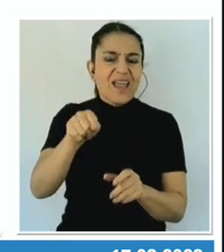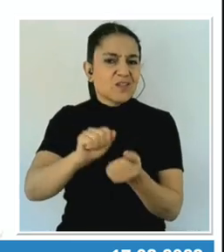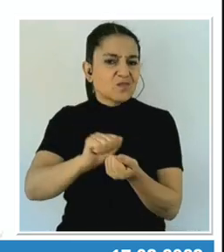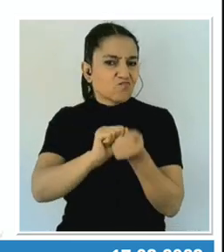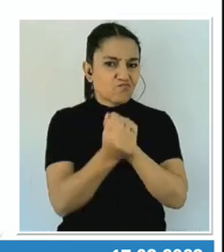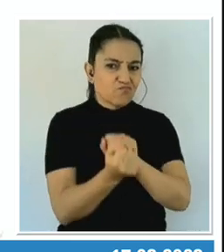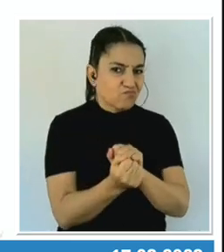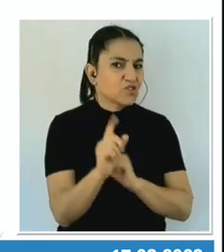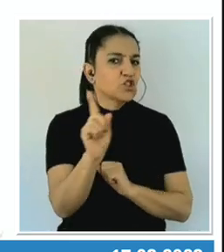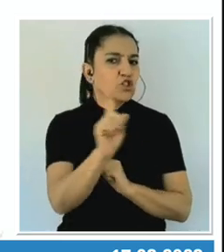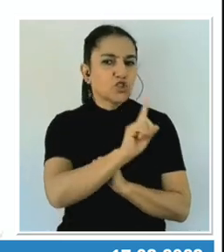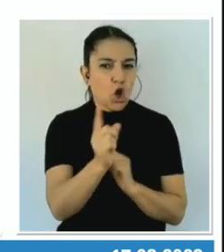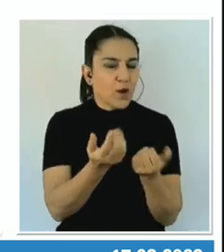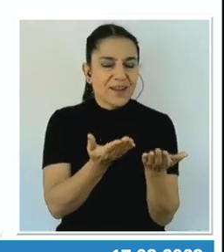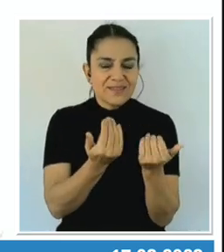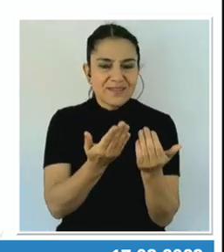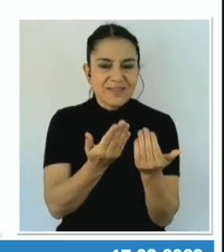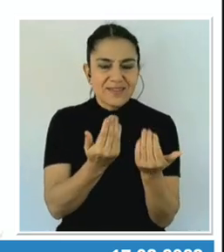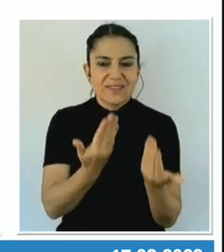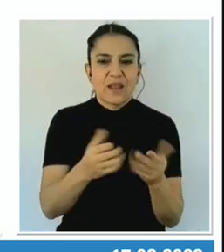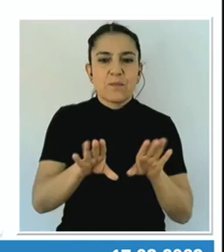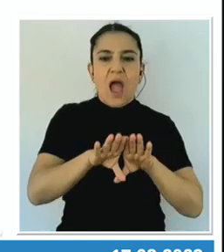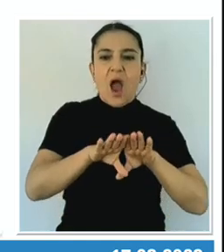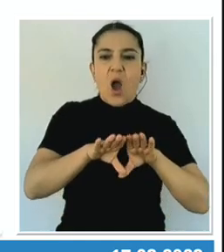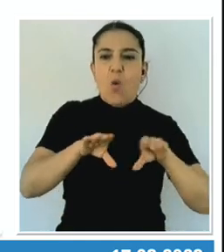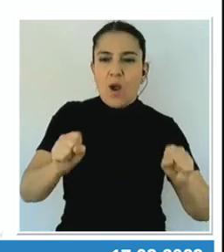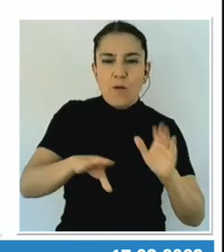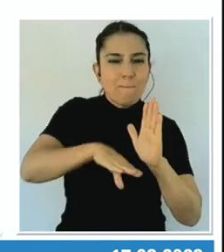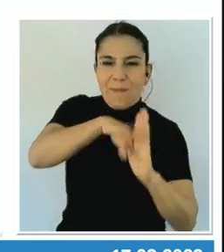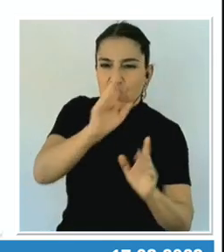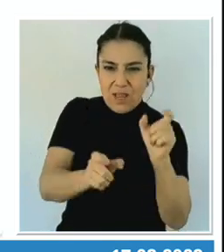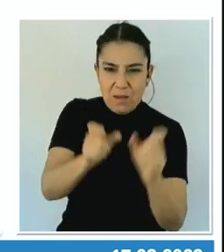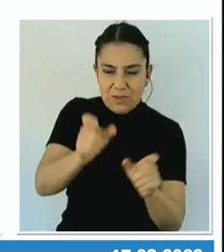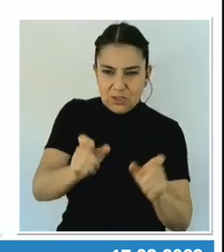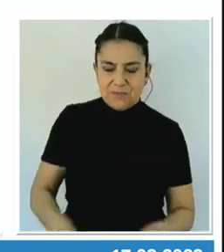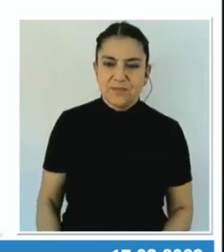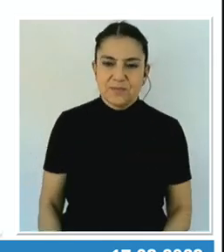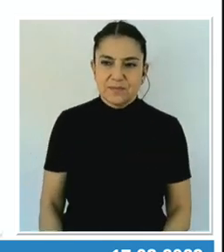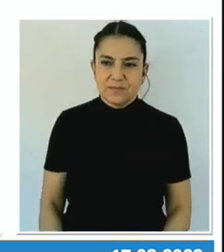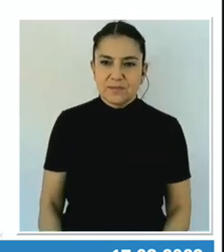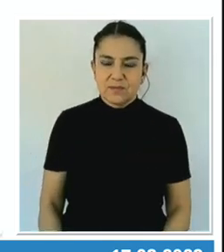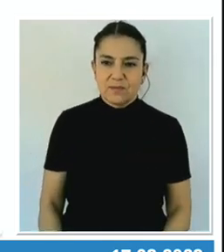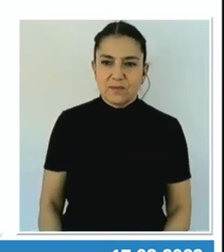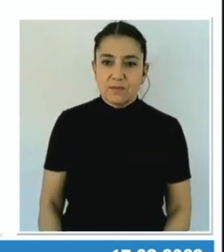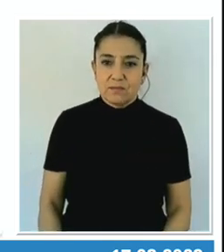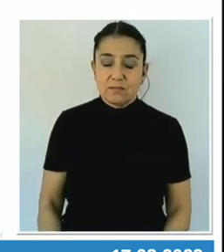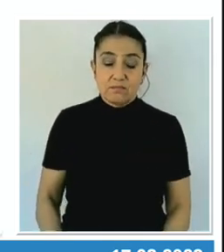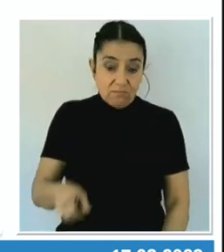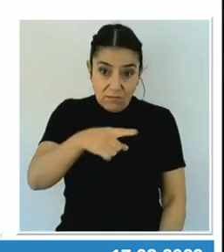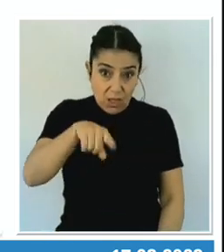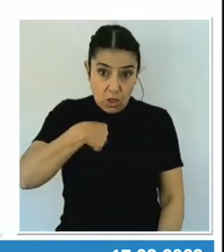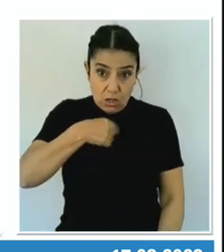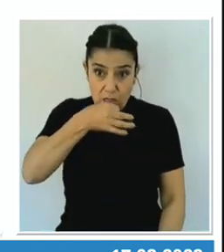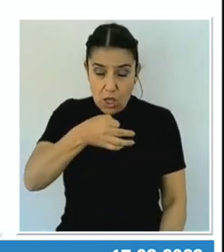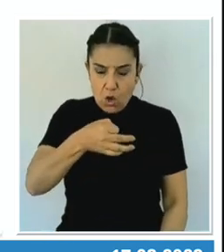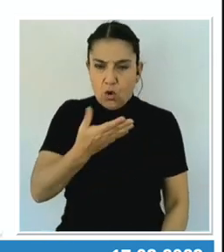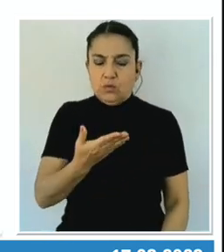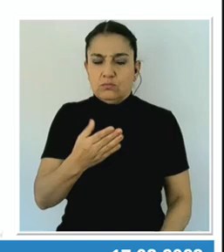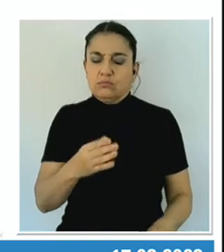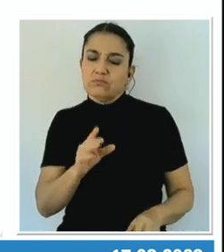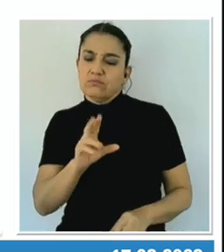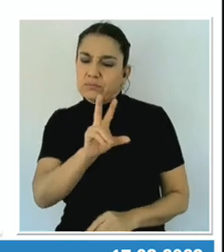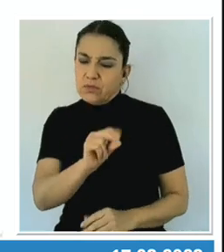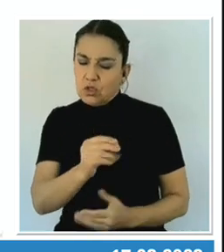necesariamente en que sean acuerdos mayoritarios. Si negáramos esto, ¿no? Si supusiéramos que son acuerdos